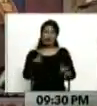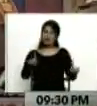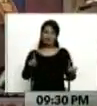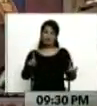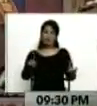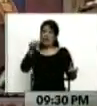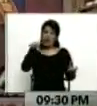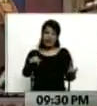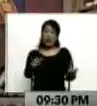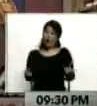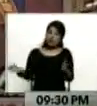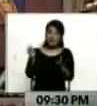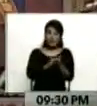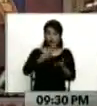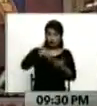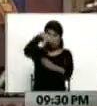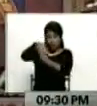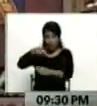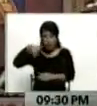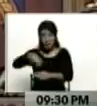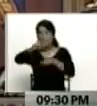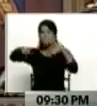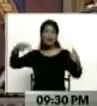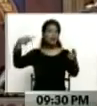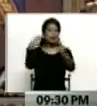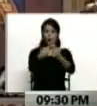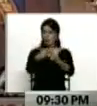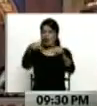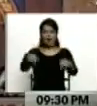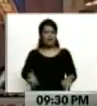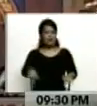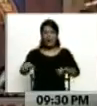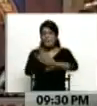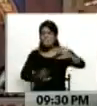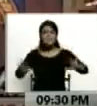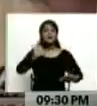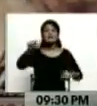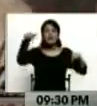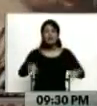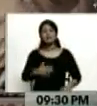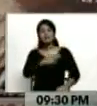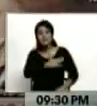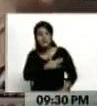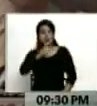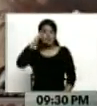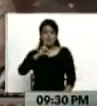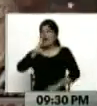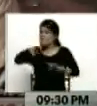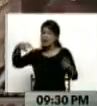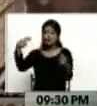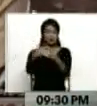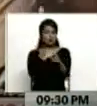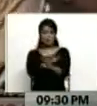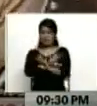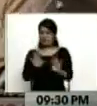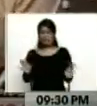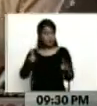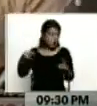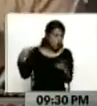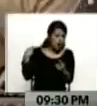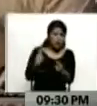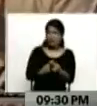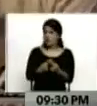y más nunca ocurrirá en la patria de Simón Bolívar más